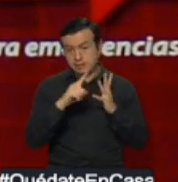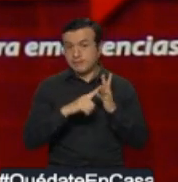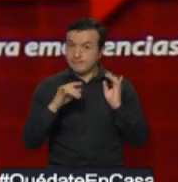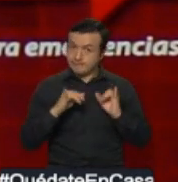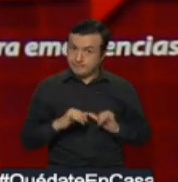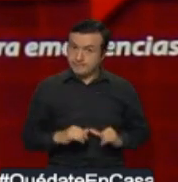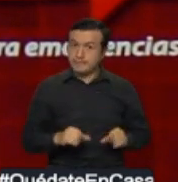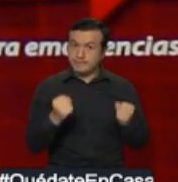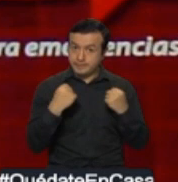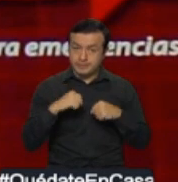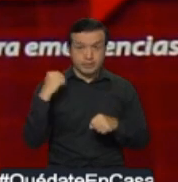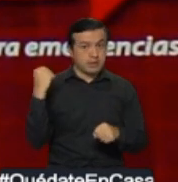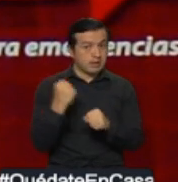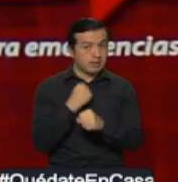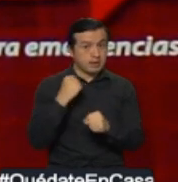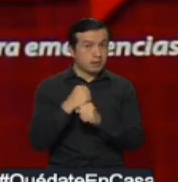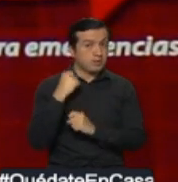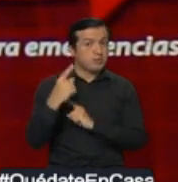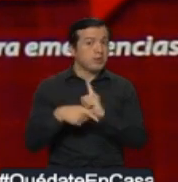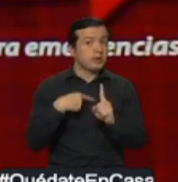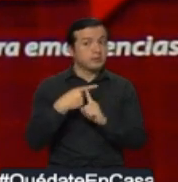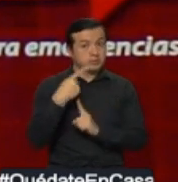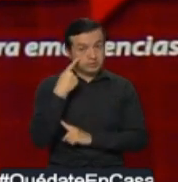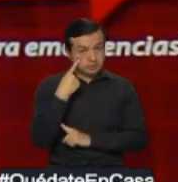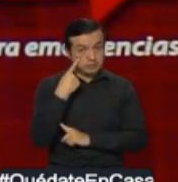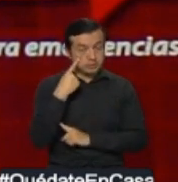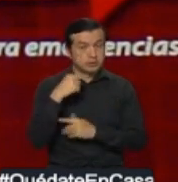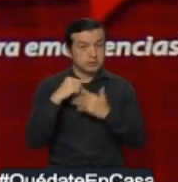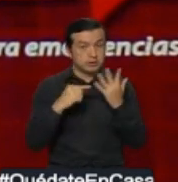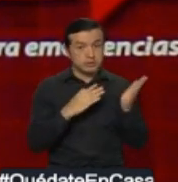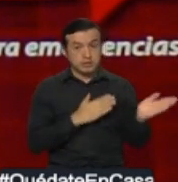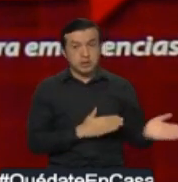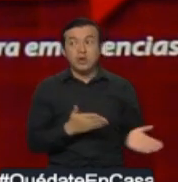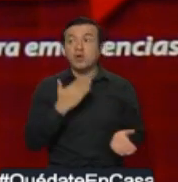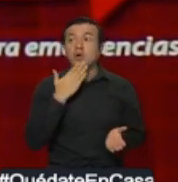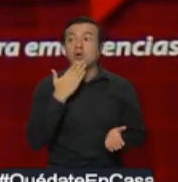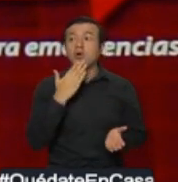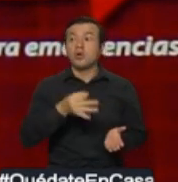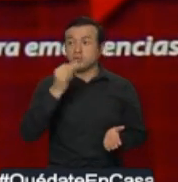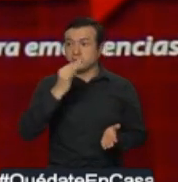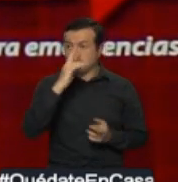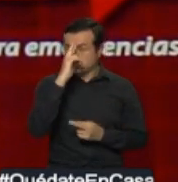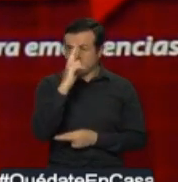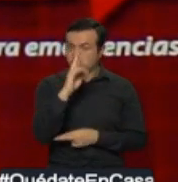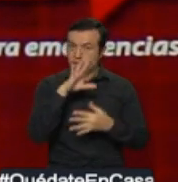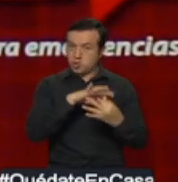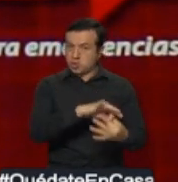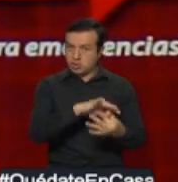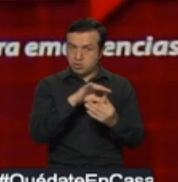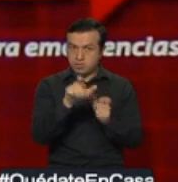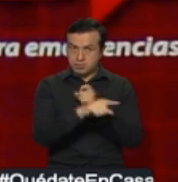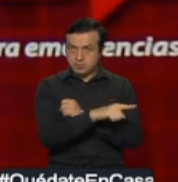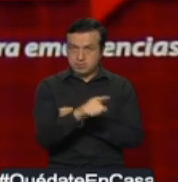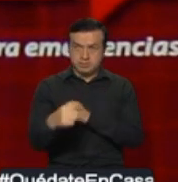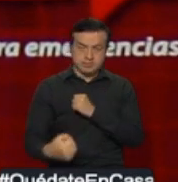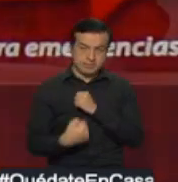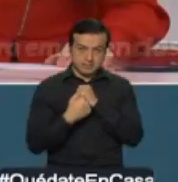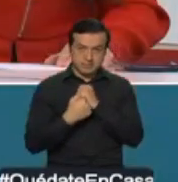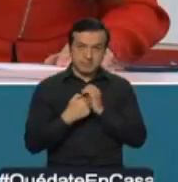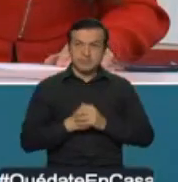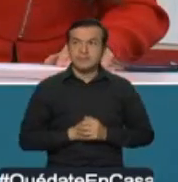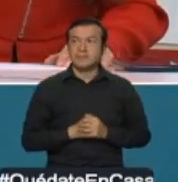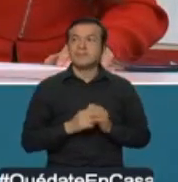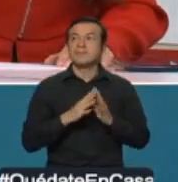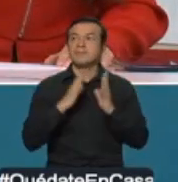seguimos haciendo nuestro trabajo, pero también seguimos dependiendo del cumplimiento y de la colaboración de la ciudadanía. Ministra,